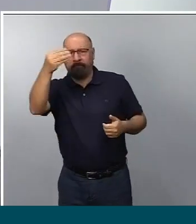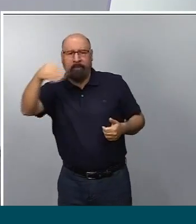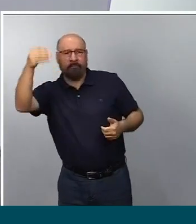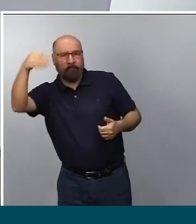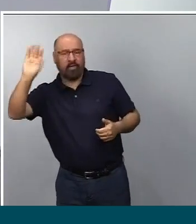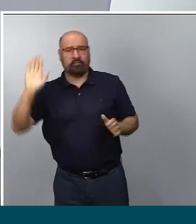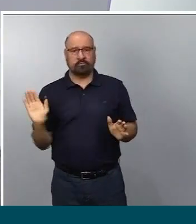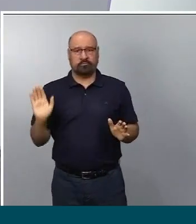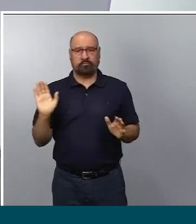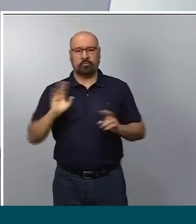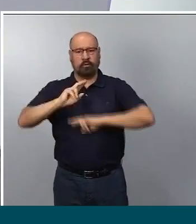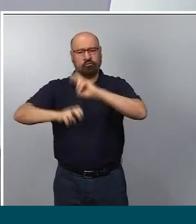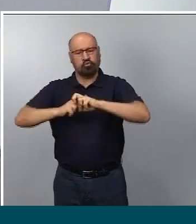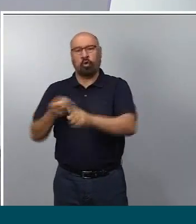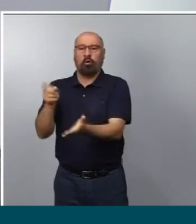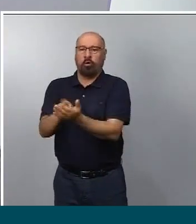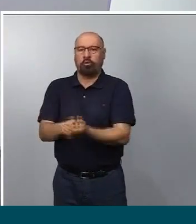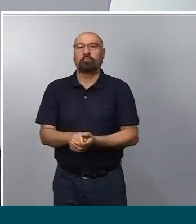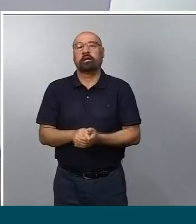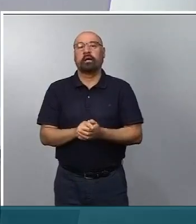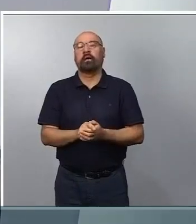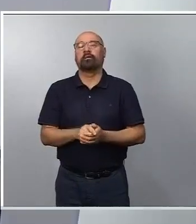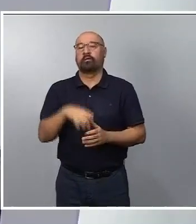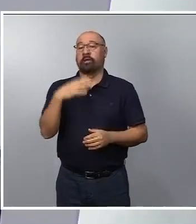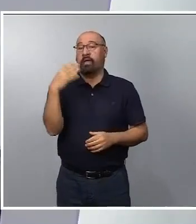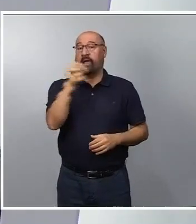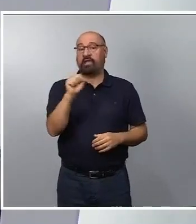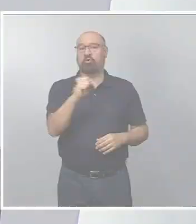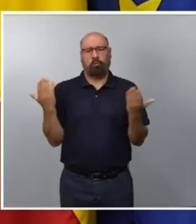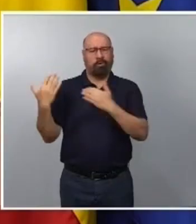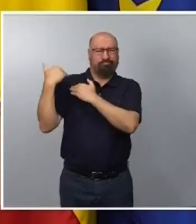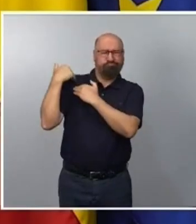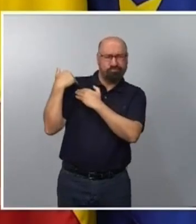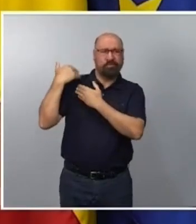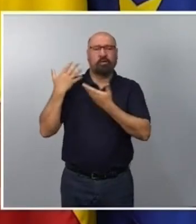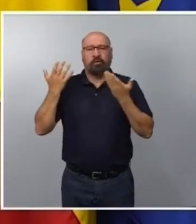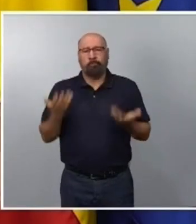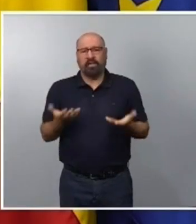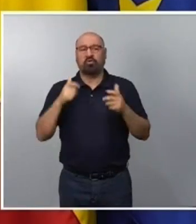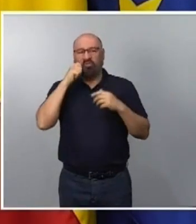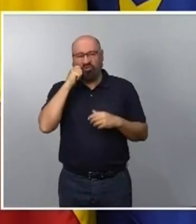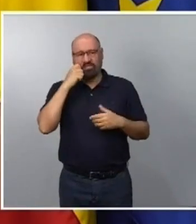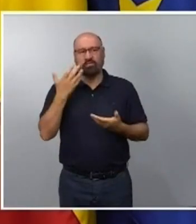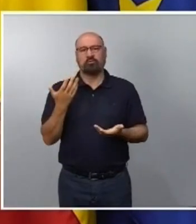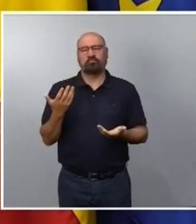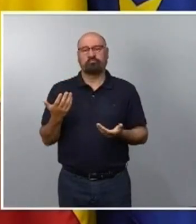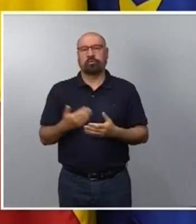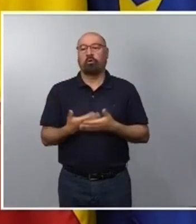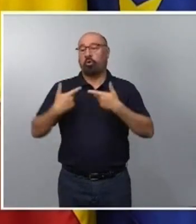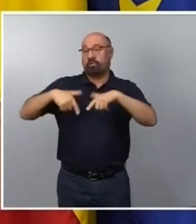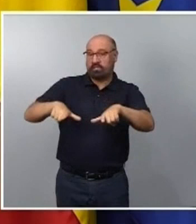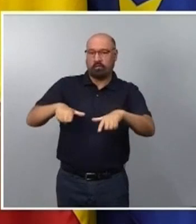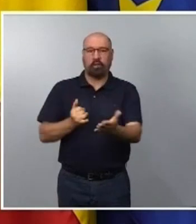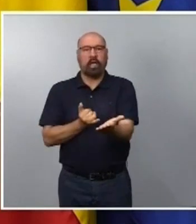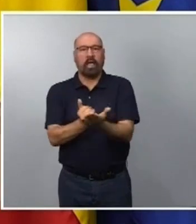son reutilizadas, al 20% en el año 2027. Particularmente, pero non únicamente en sectores